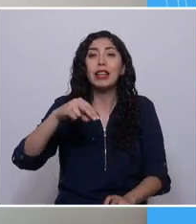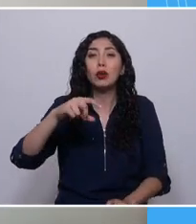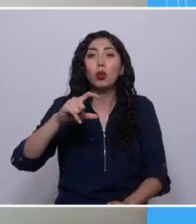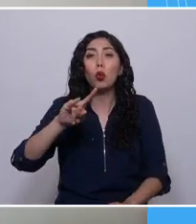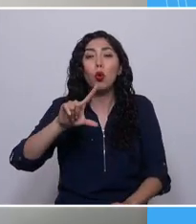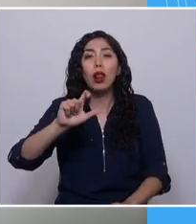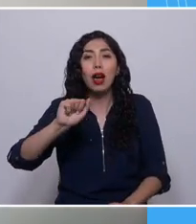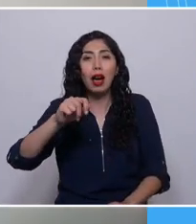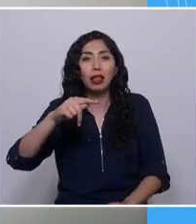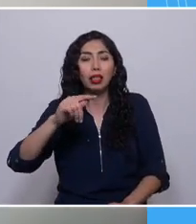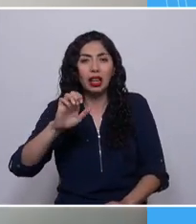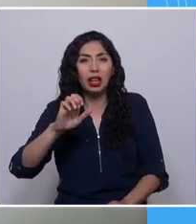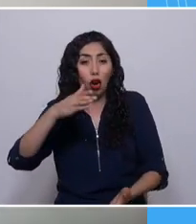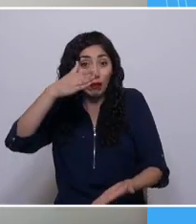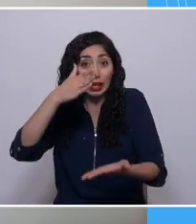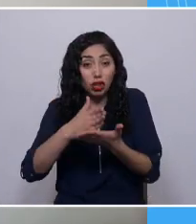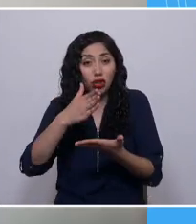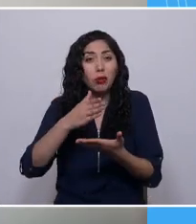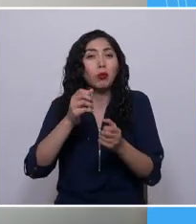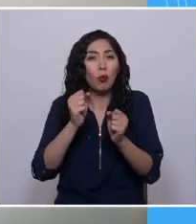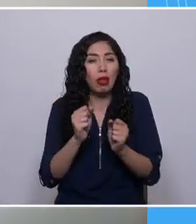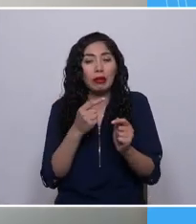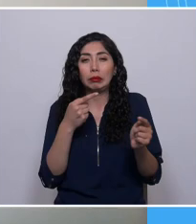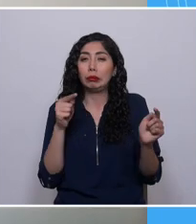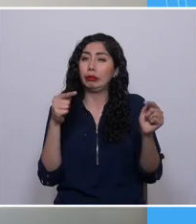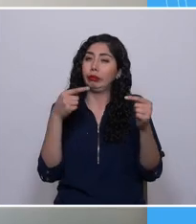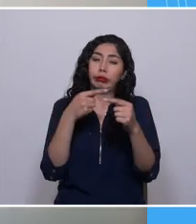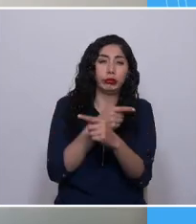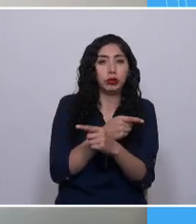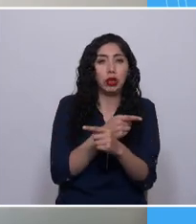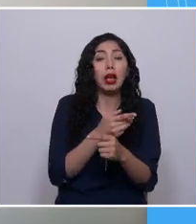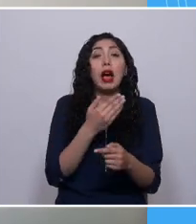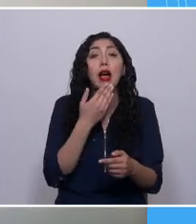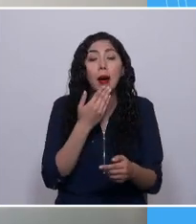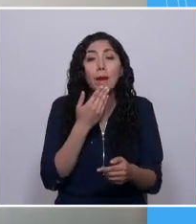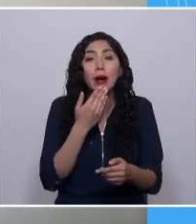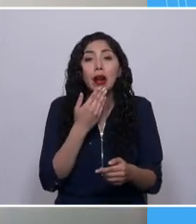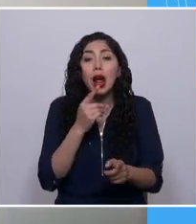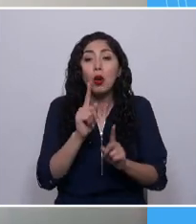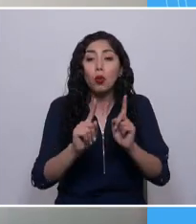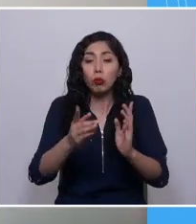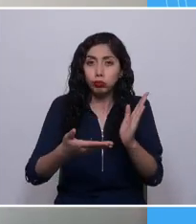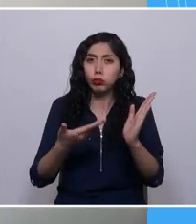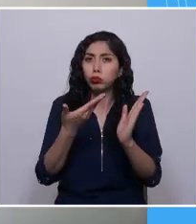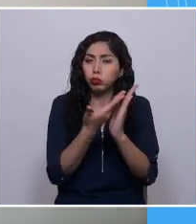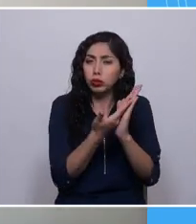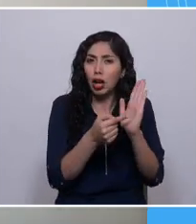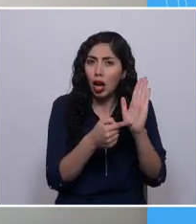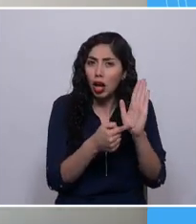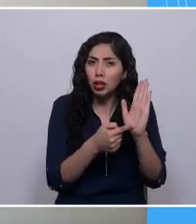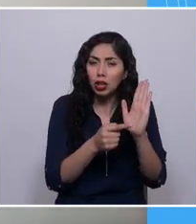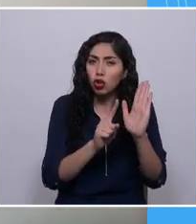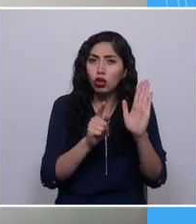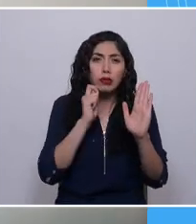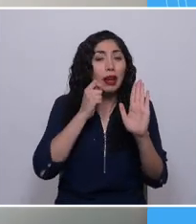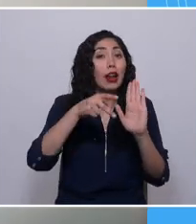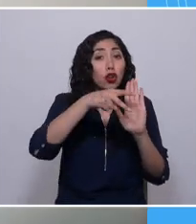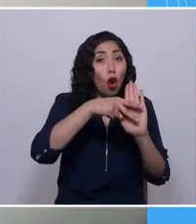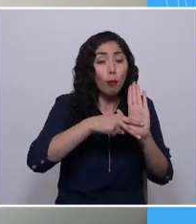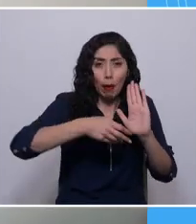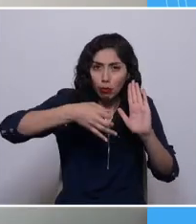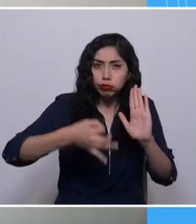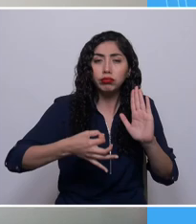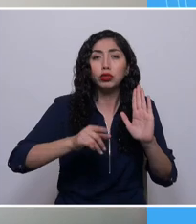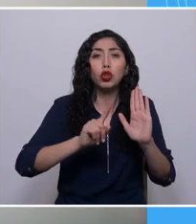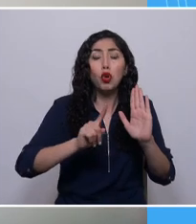adecuada armonización. Por otro lado, algunas de las fuentes propuestas en el respectivo catálogo no son propiamente normas, sino que hacen